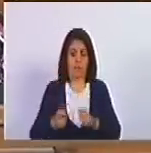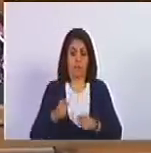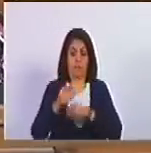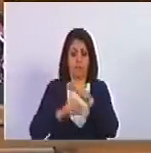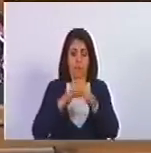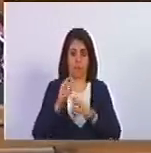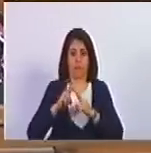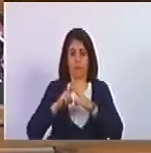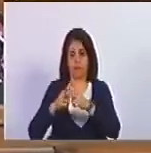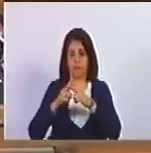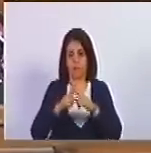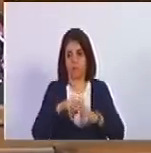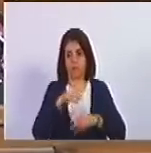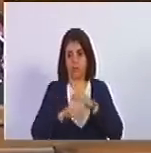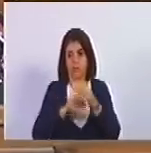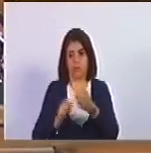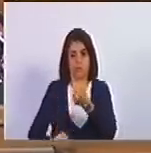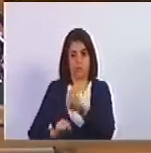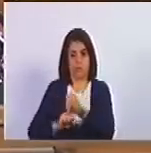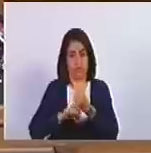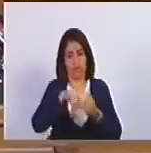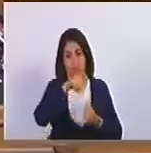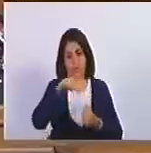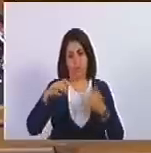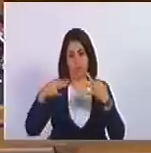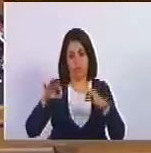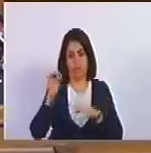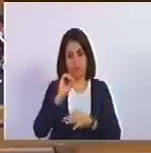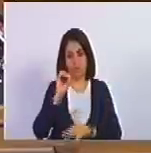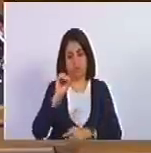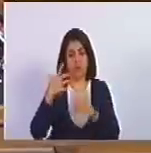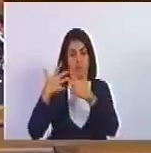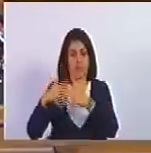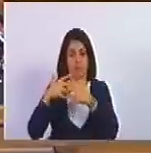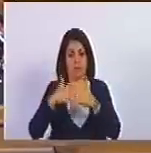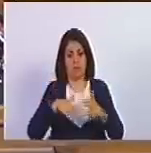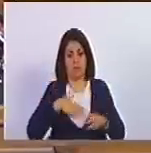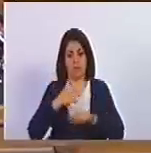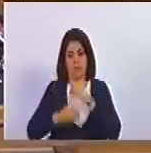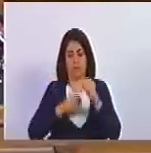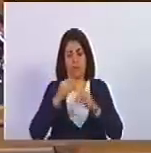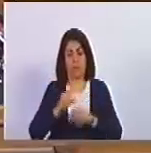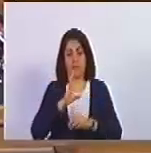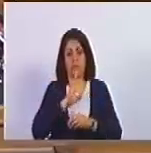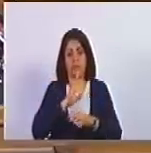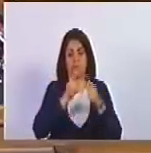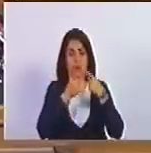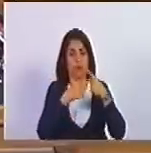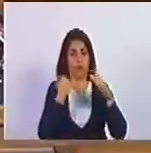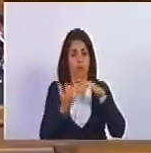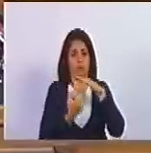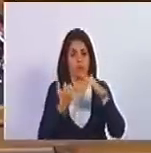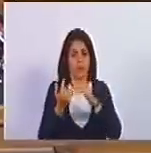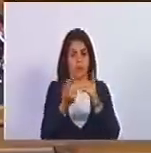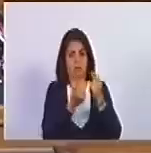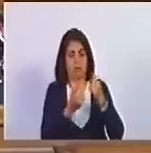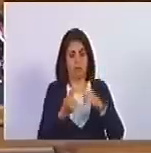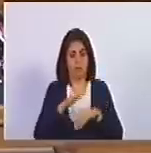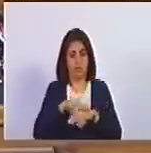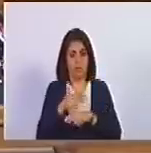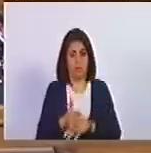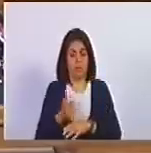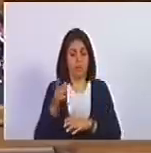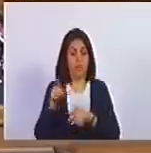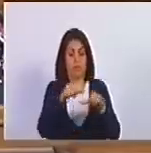instrumentos crediticios a favor de personas naturales o jurídicas por parte de los bancos y demás instituciones financieras